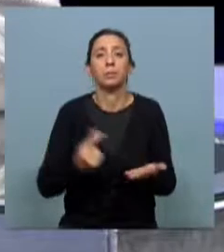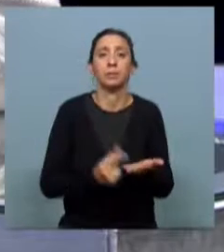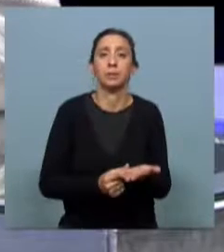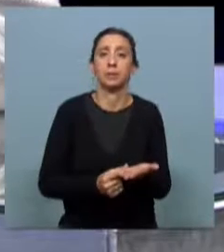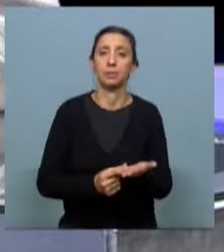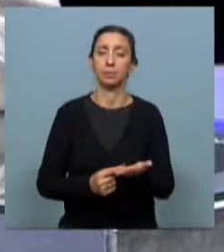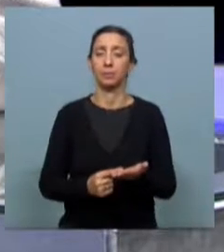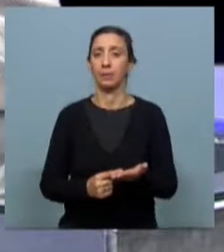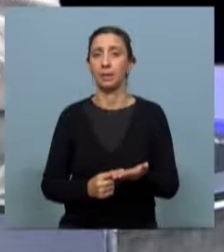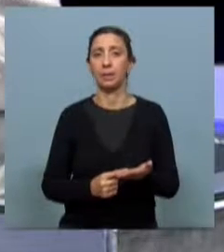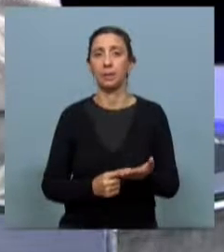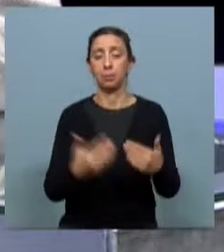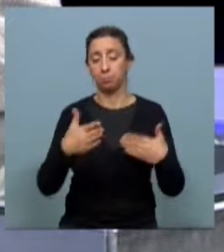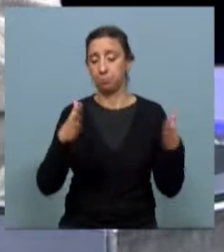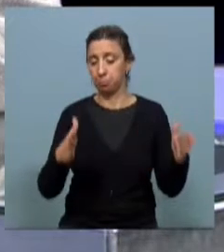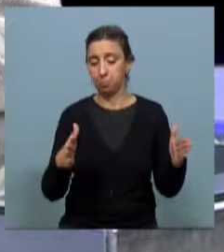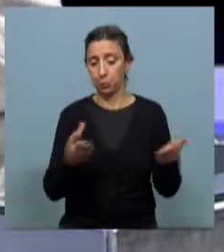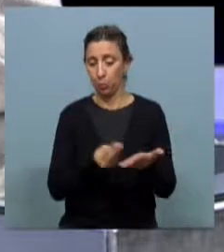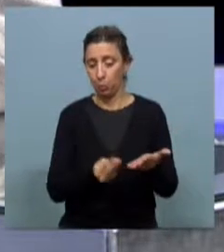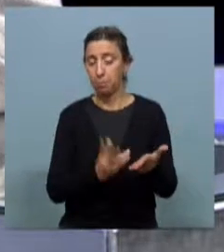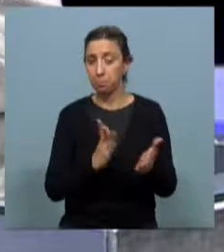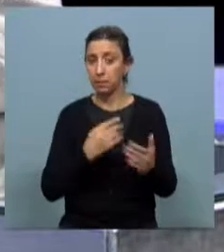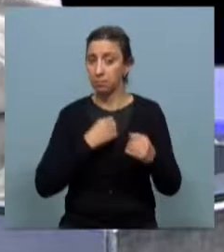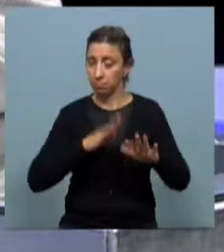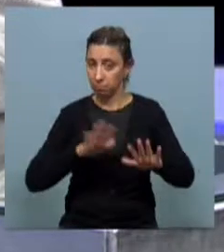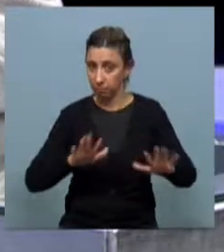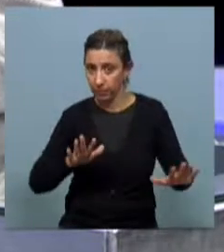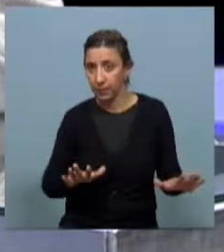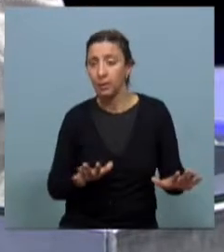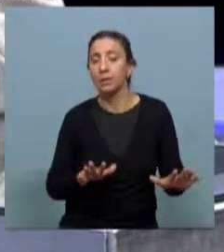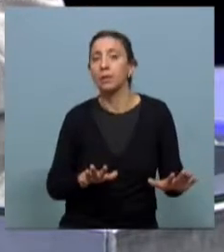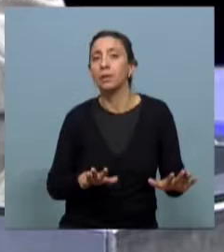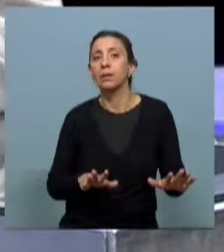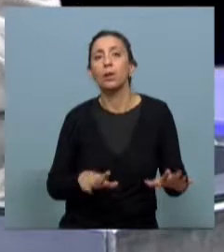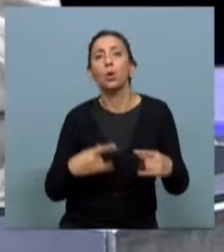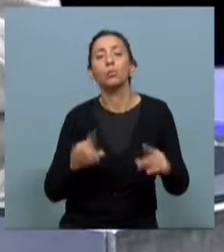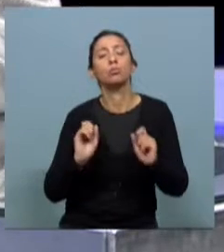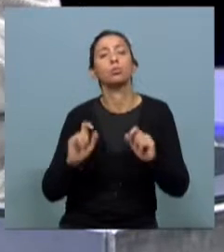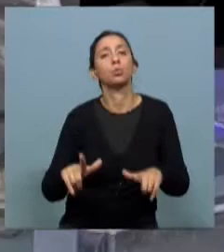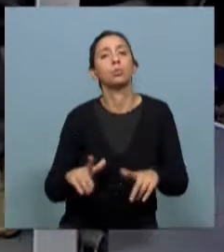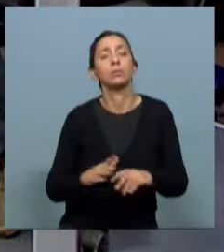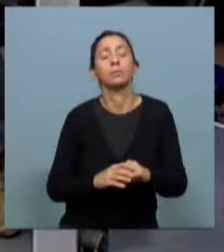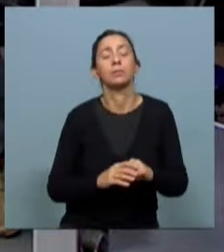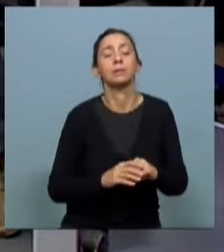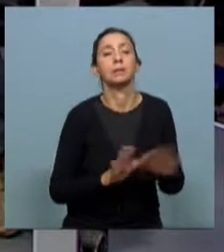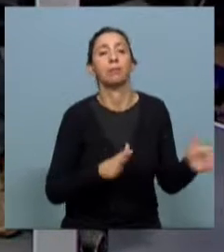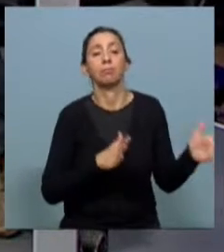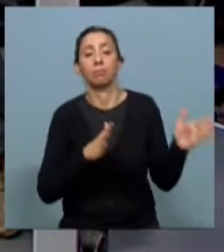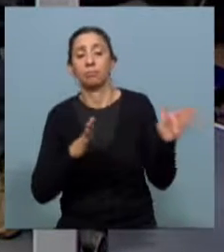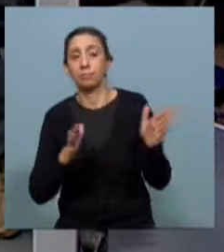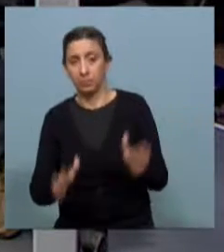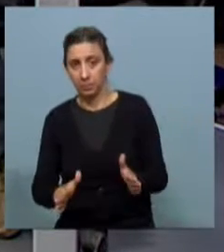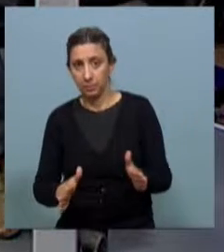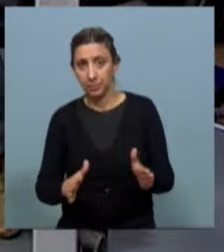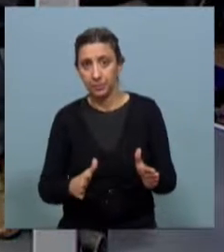sería como una maqueta, pero los chicos ya van haciendo sus herramientas para hacer esto, y después lo pueden